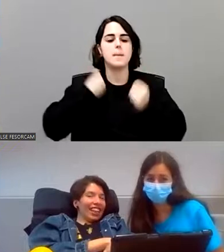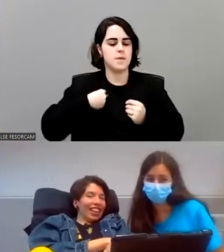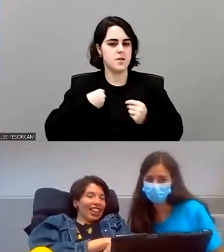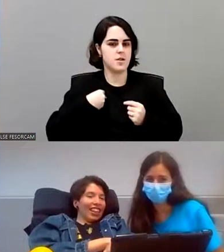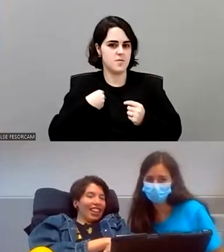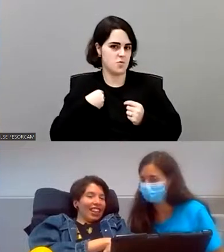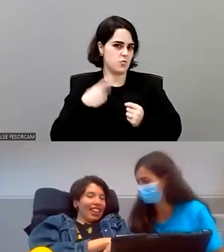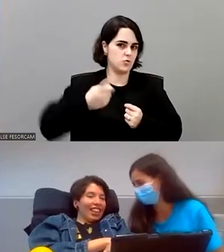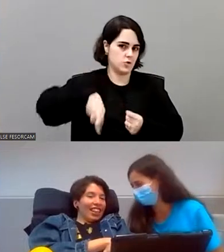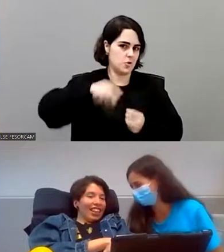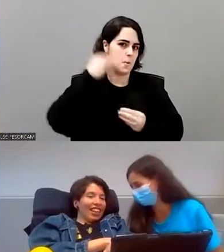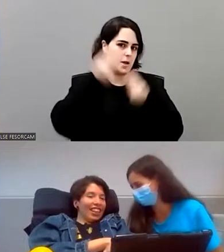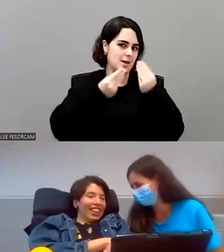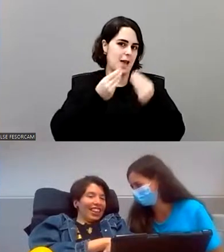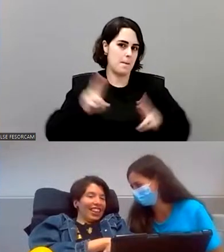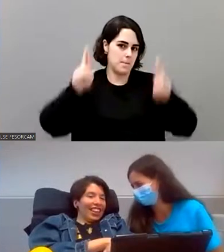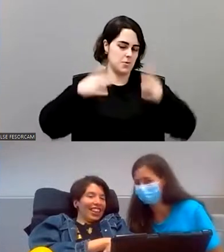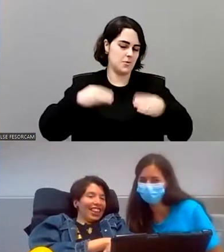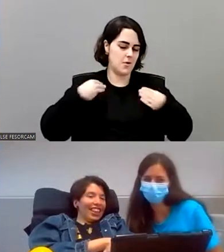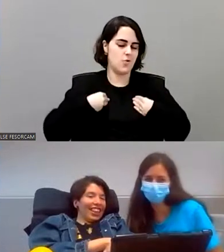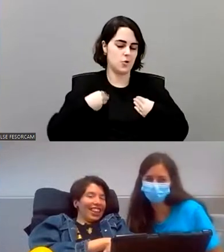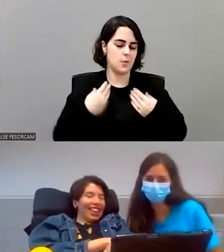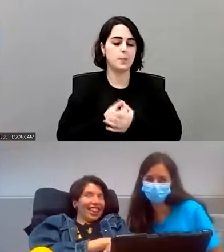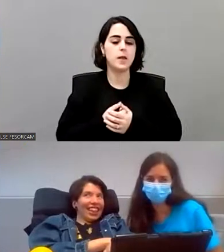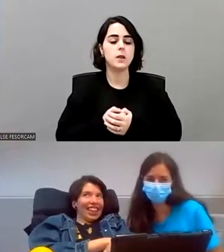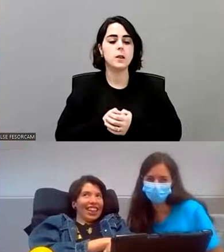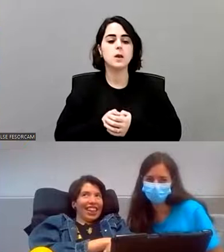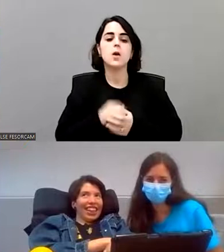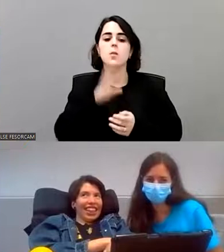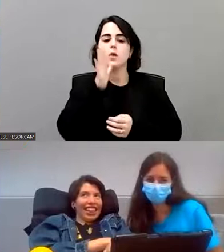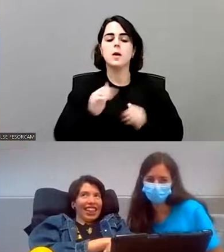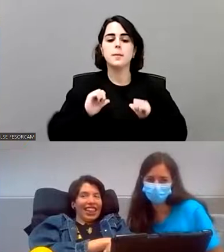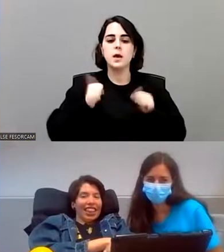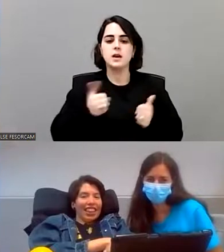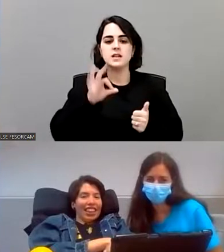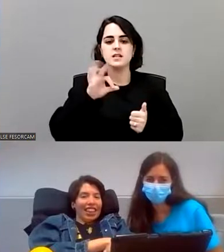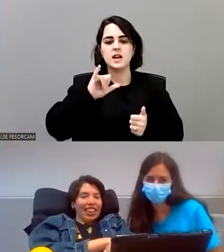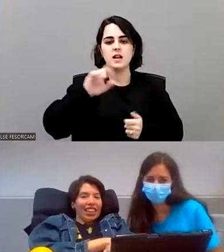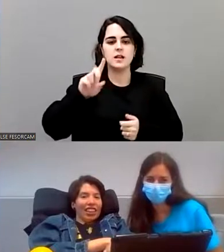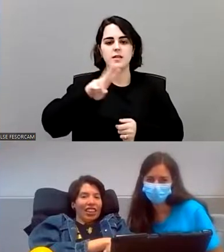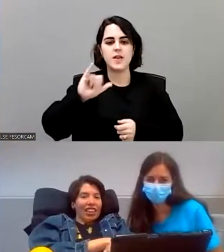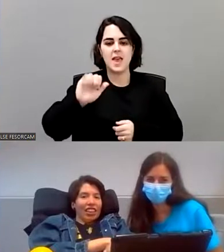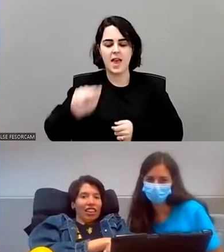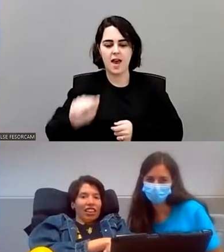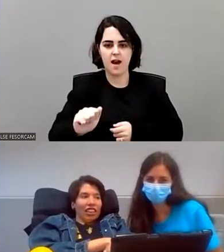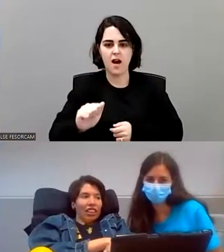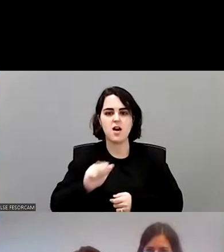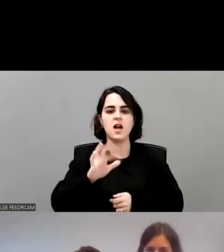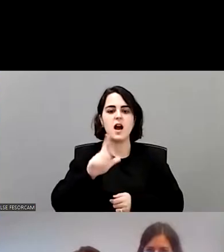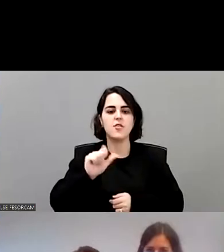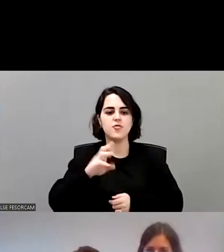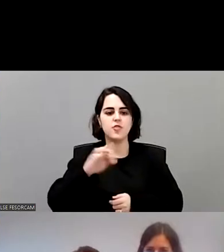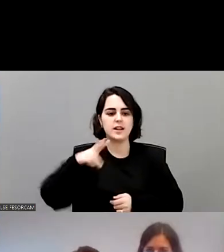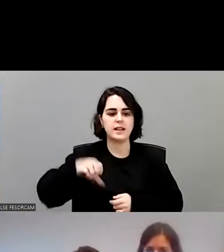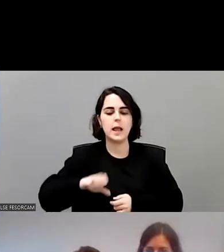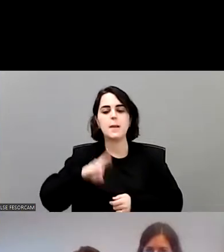lo disfrutéis mucho. Vale, para ello vamos a comenzar con Silvia Lafuente y Pilar Raigal.